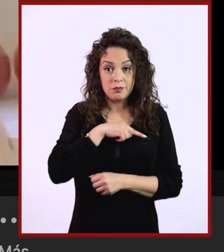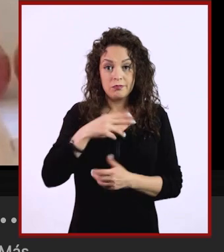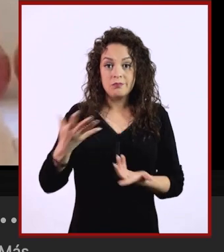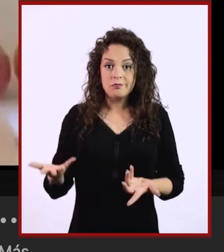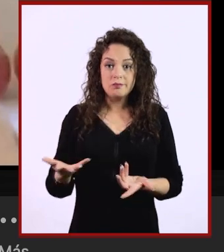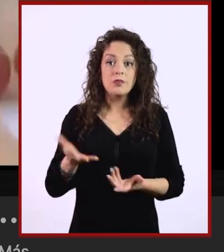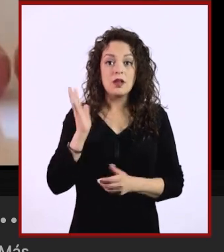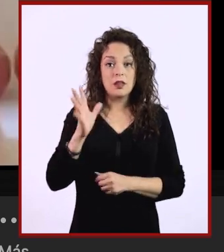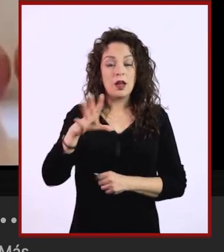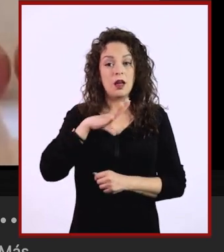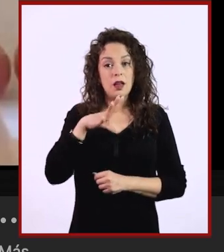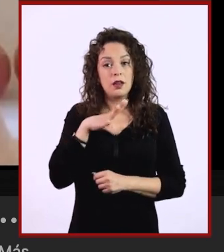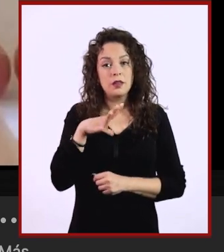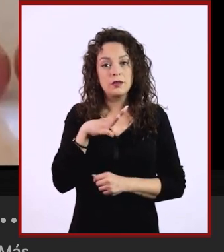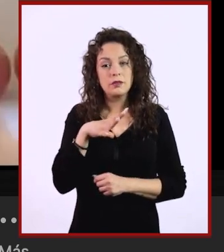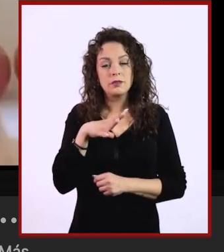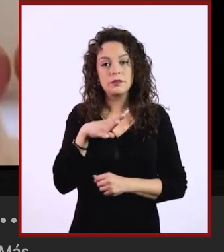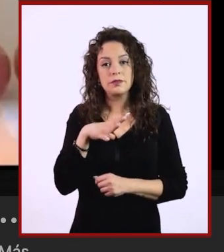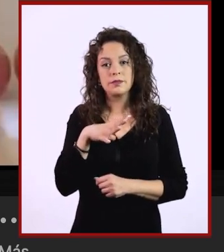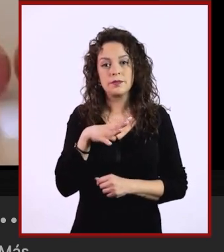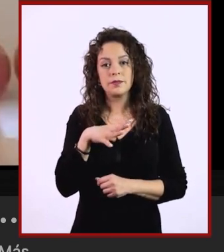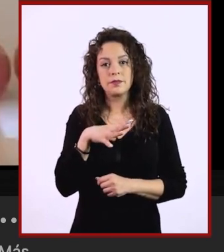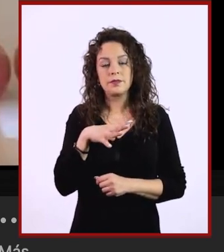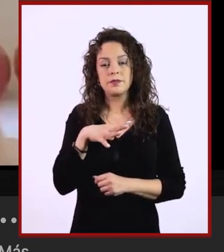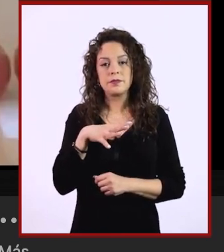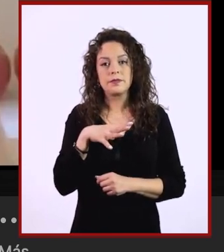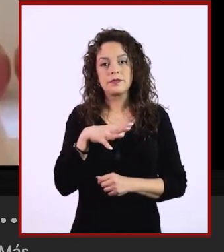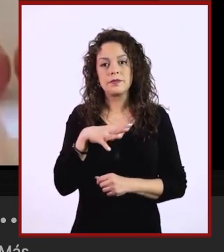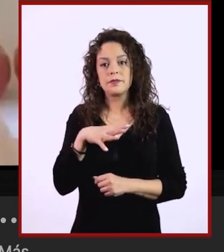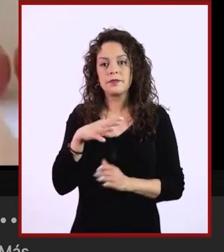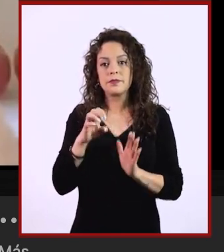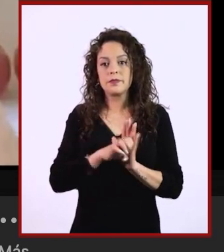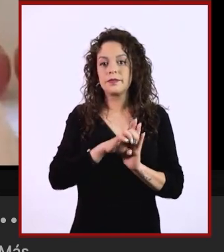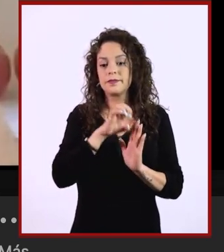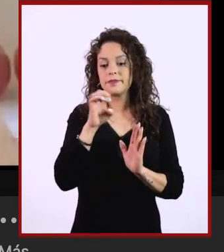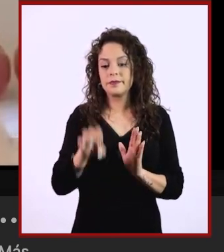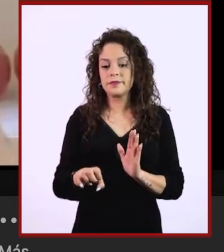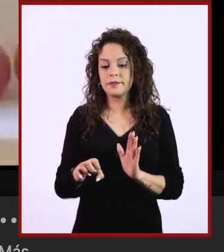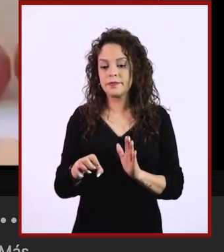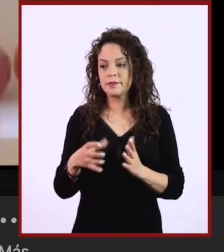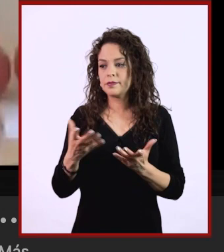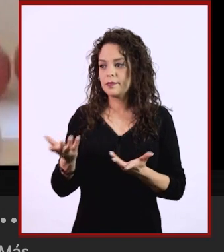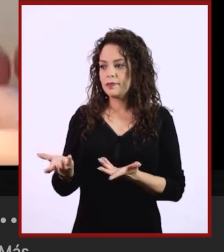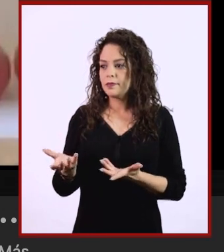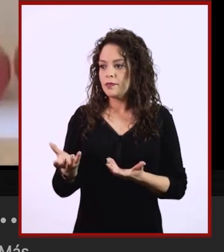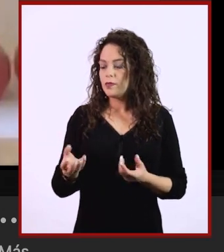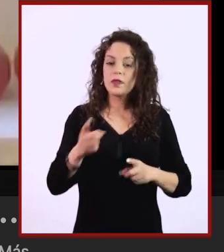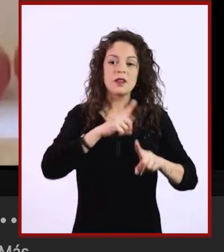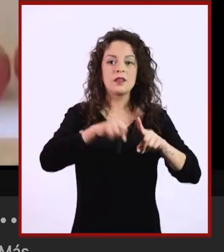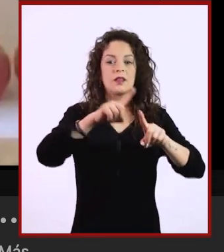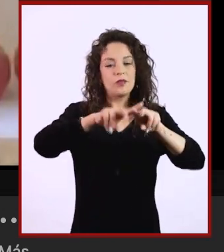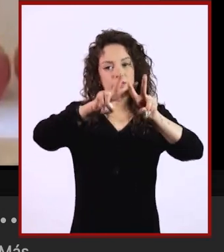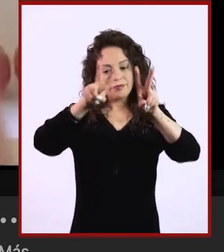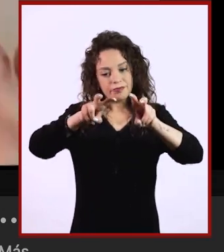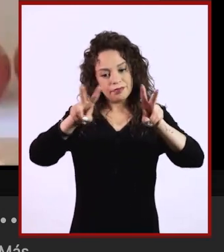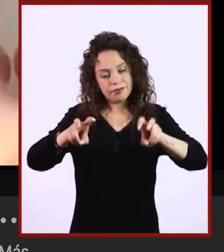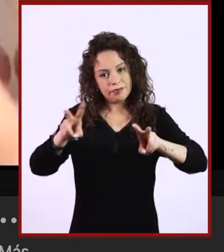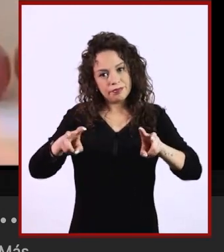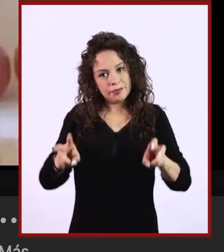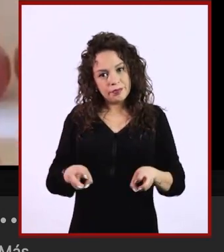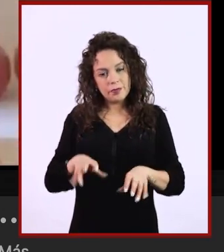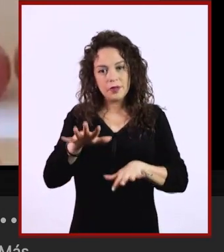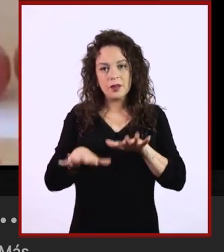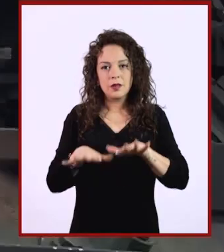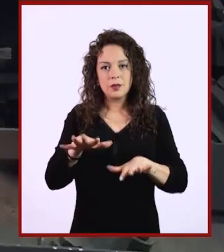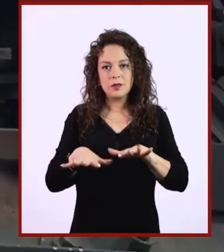estamos como tan invadidos de ciertos de tantos temas, ¿no?, que muchas veces ya no